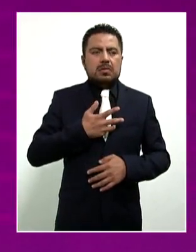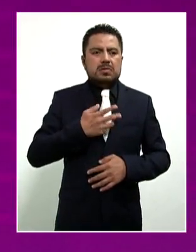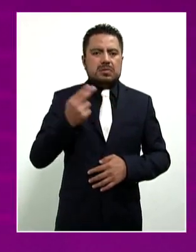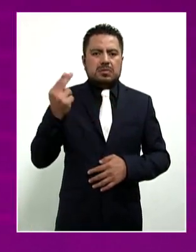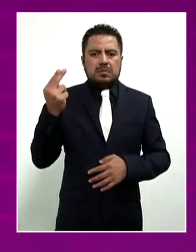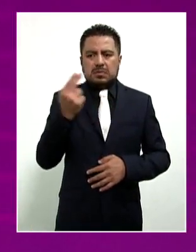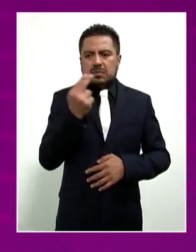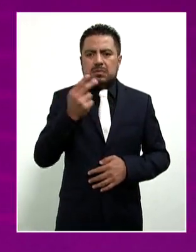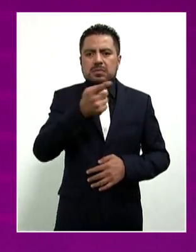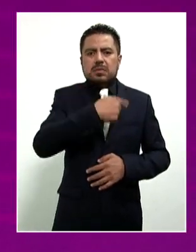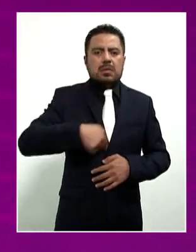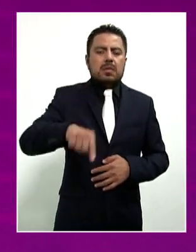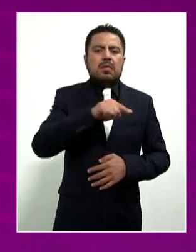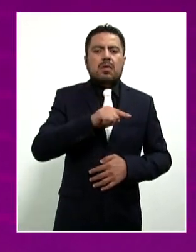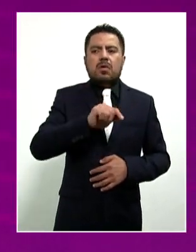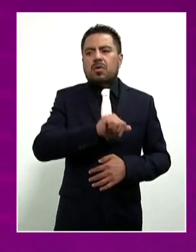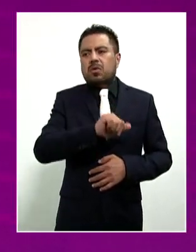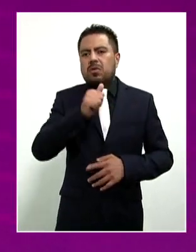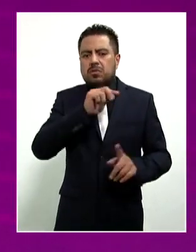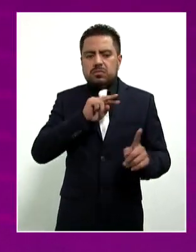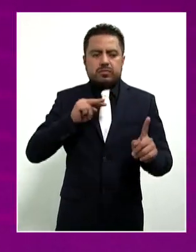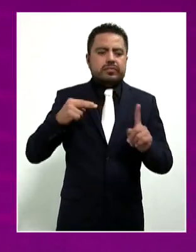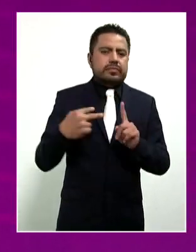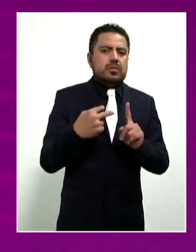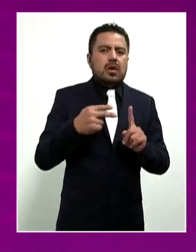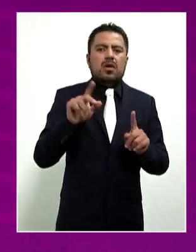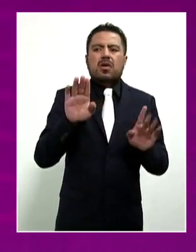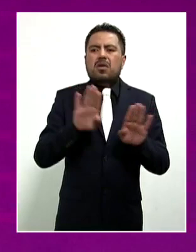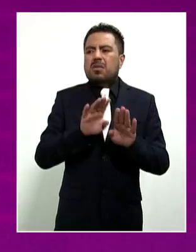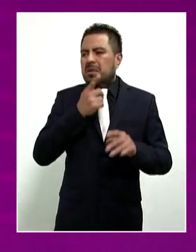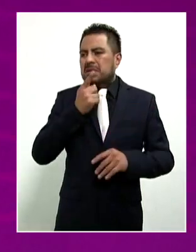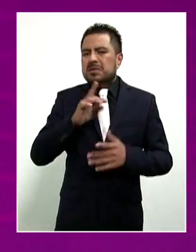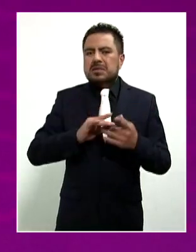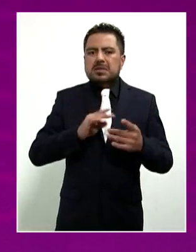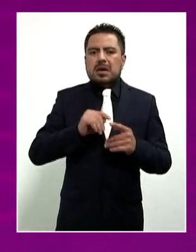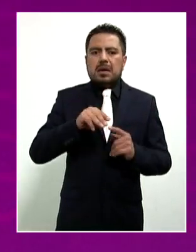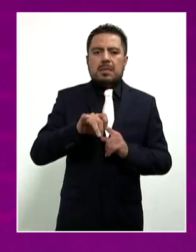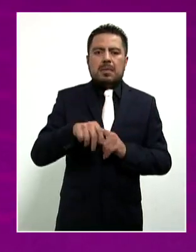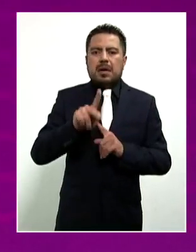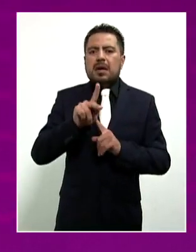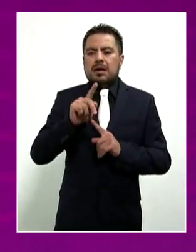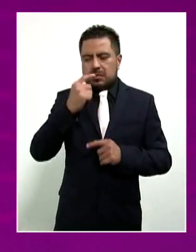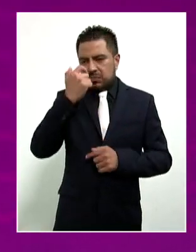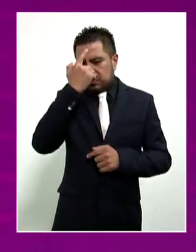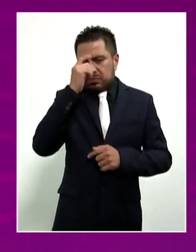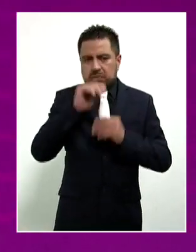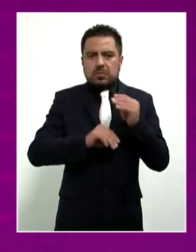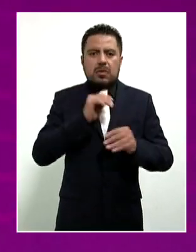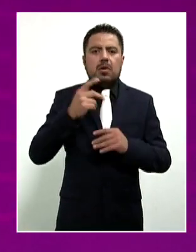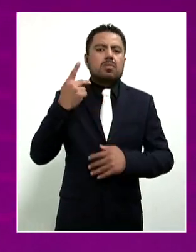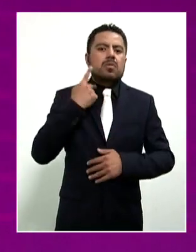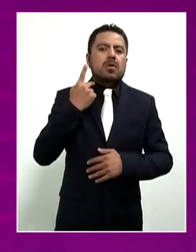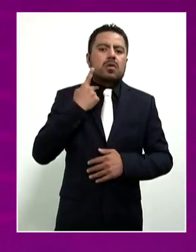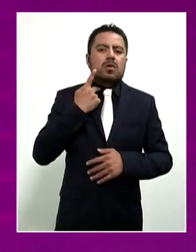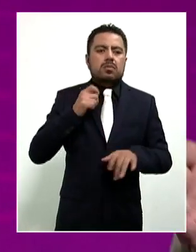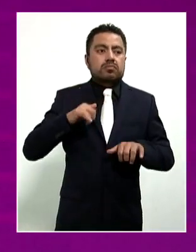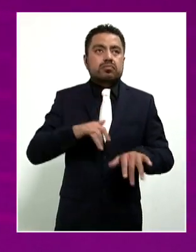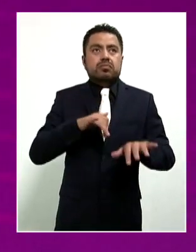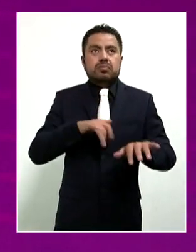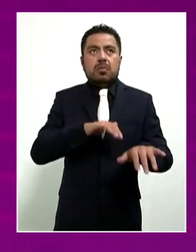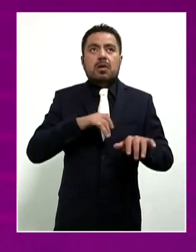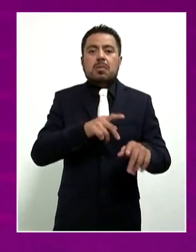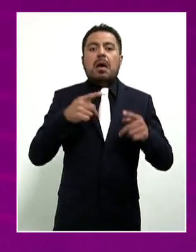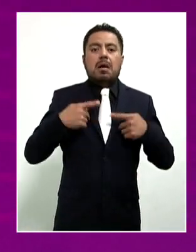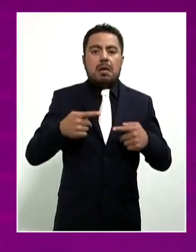tener otra visión, porque como dice Marc, se diseñó una política de control de flujos pensando en que